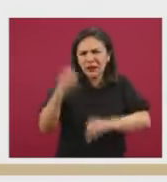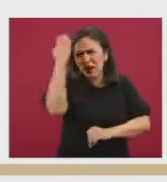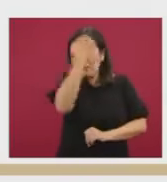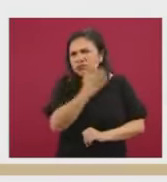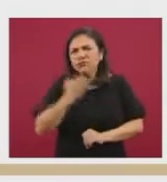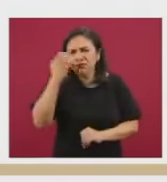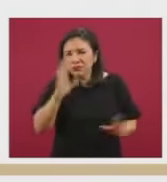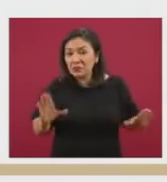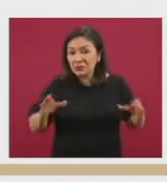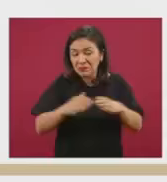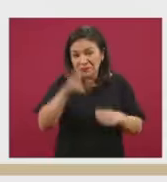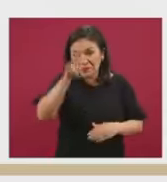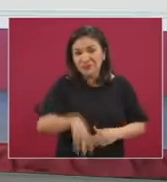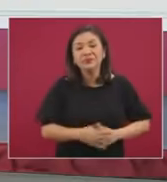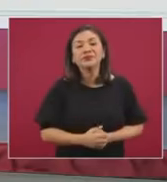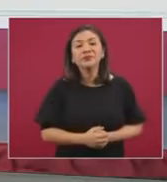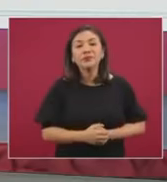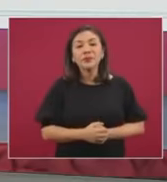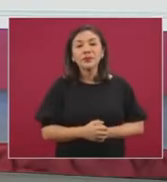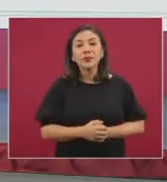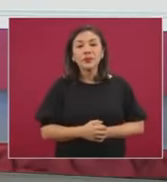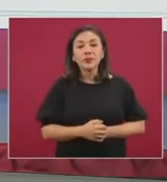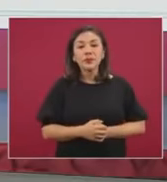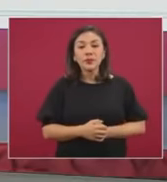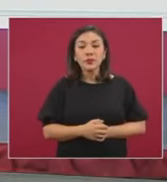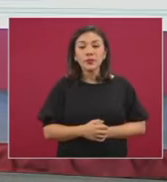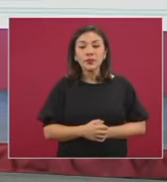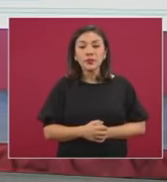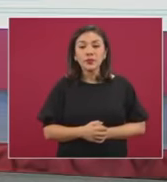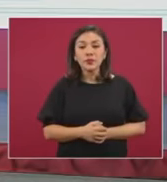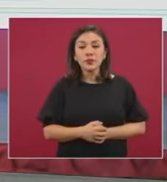analizando estos datos. La siguiente, por favor.